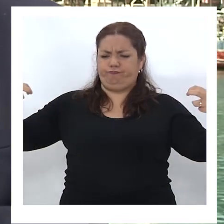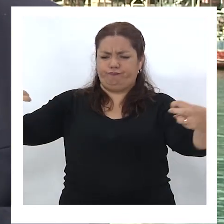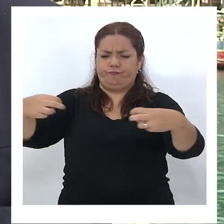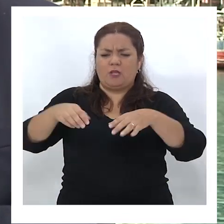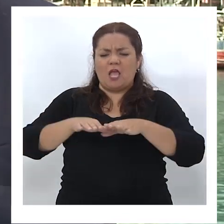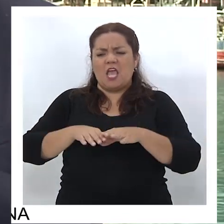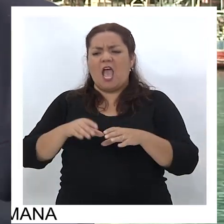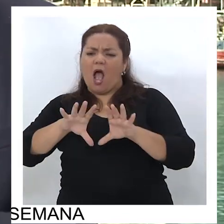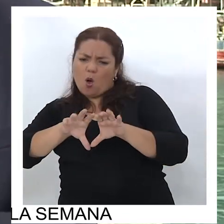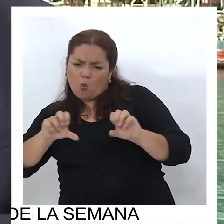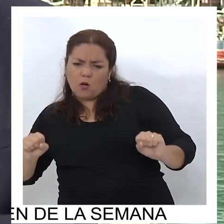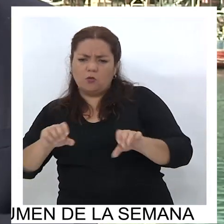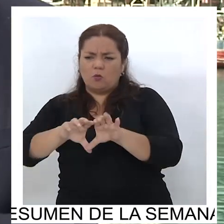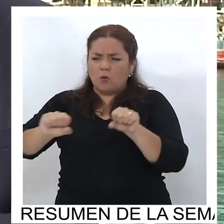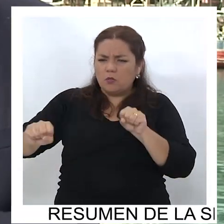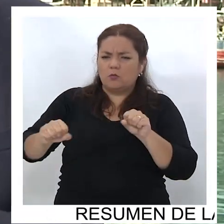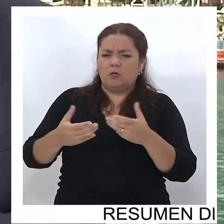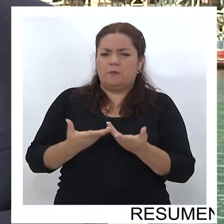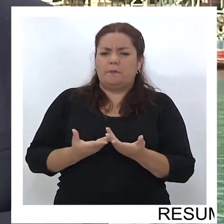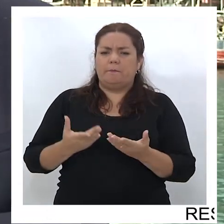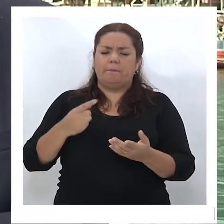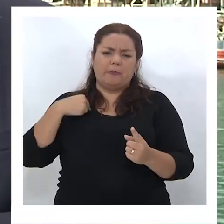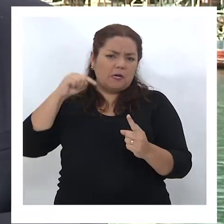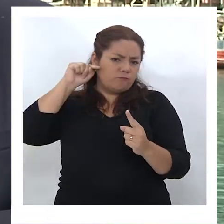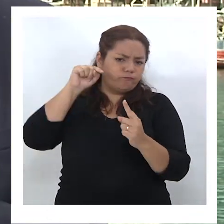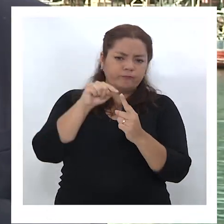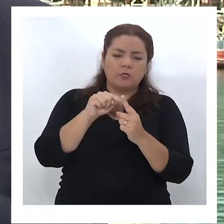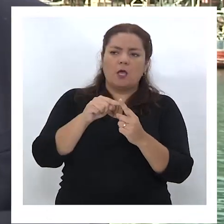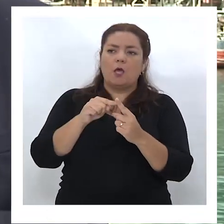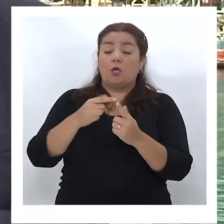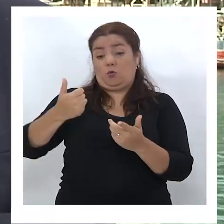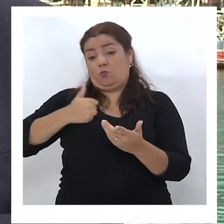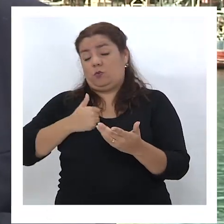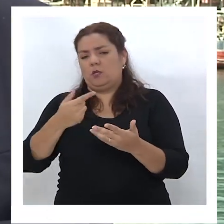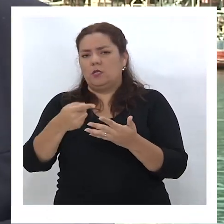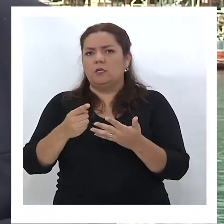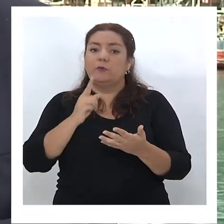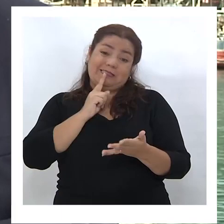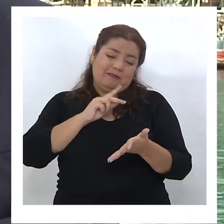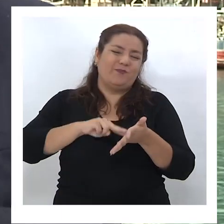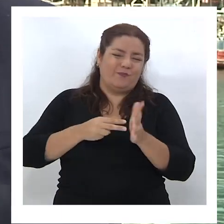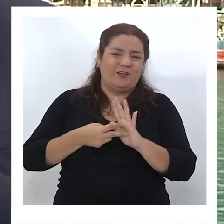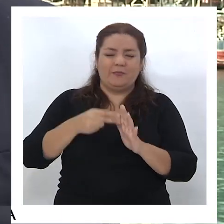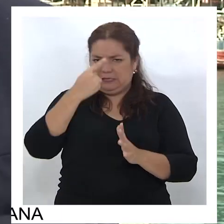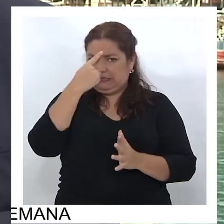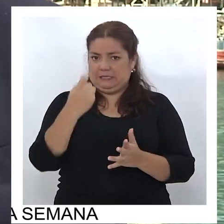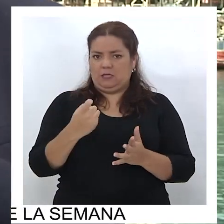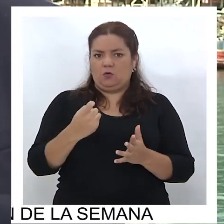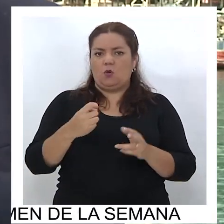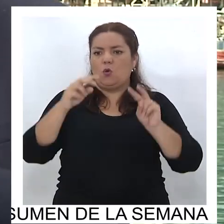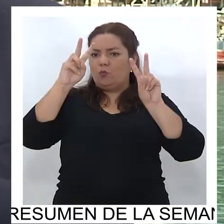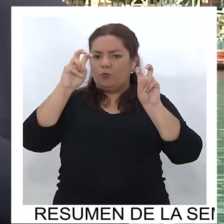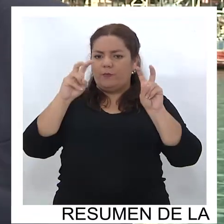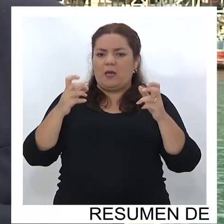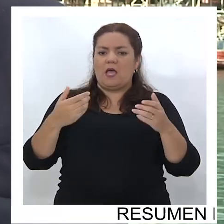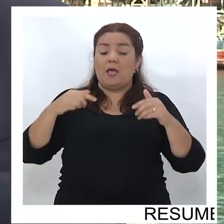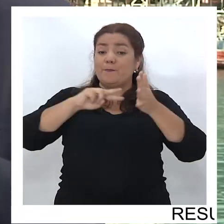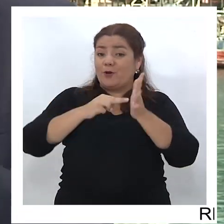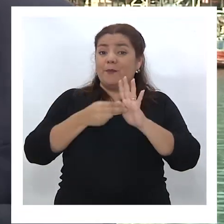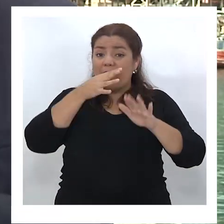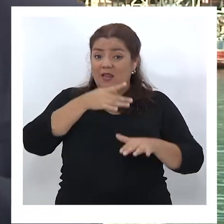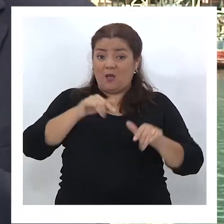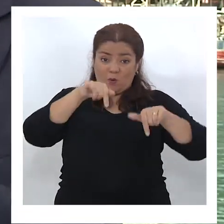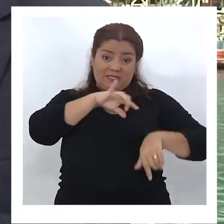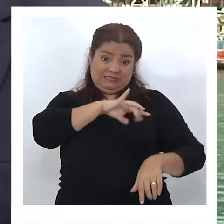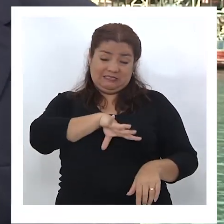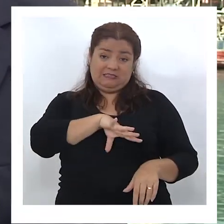hacer más eficiente la gestión del recurso, porque finalmente tenemos un problema serio de gestión. El problema del agua en Chile, y esto no